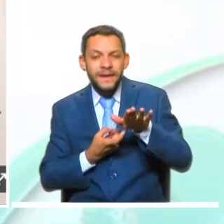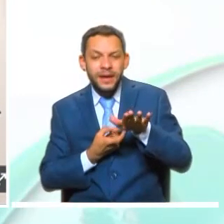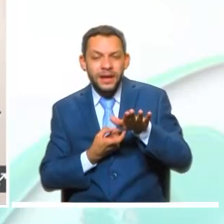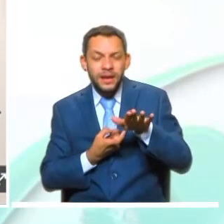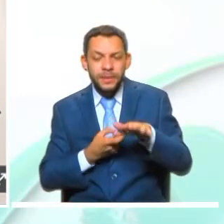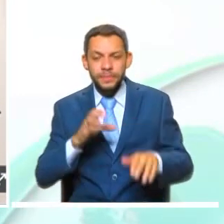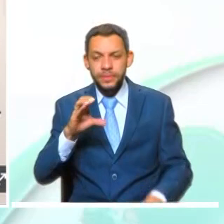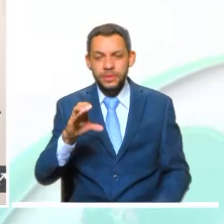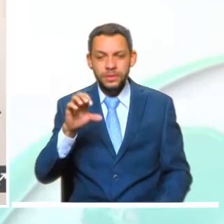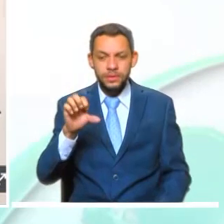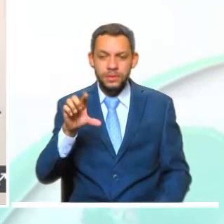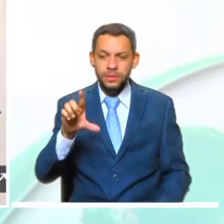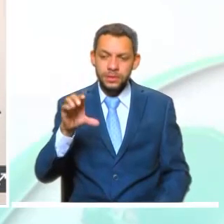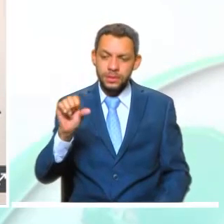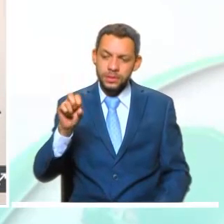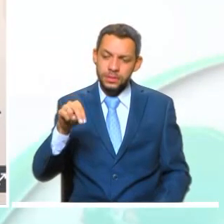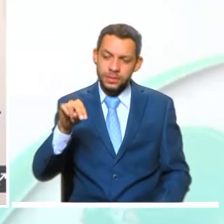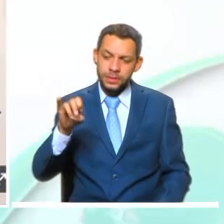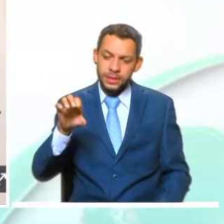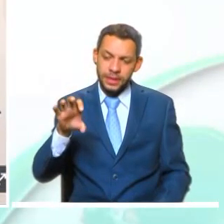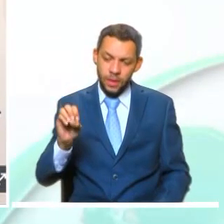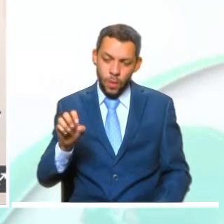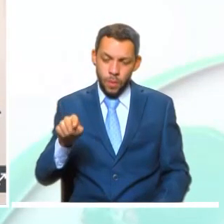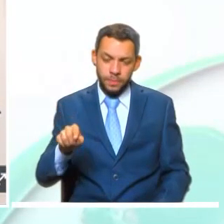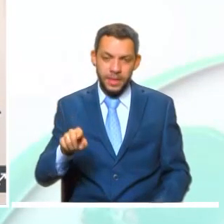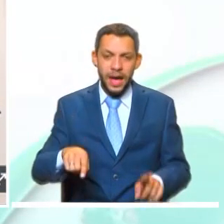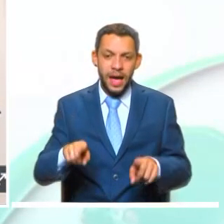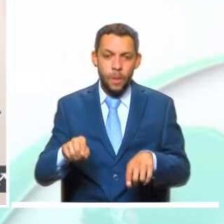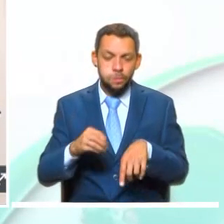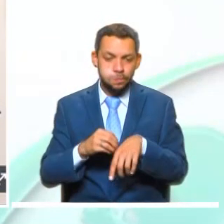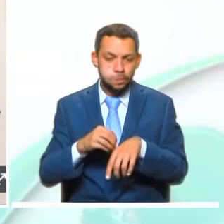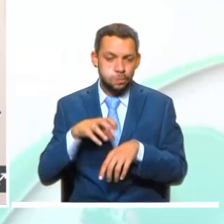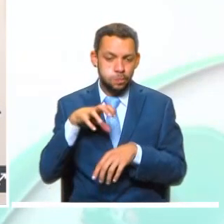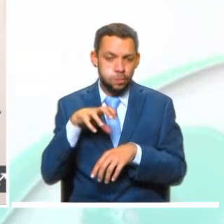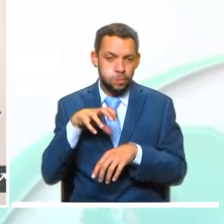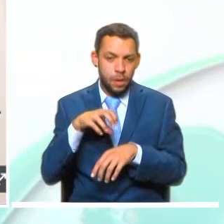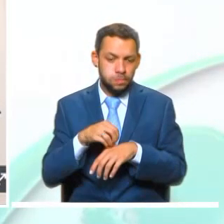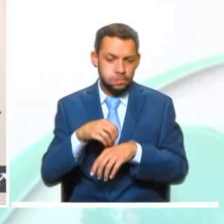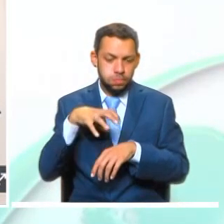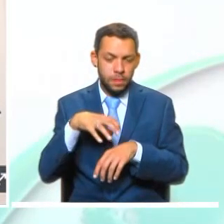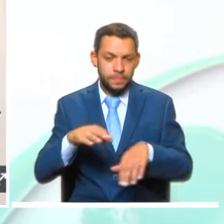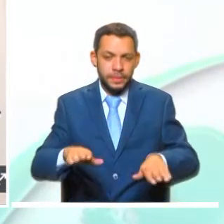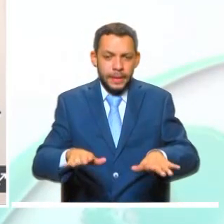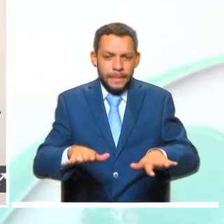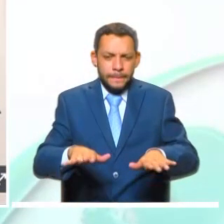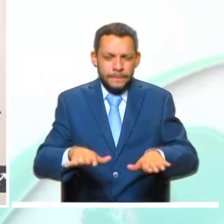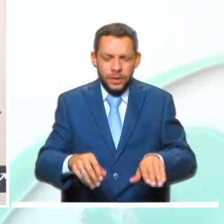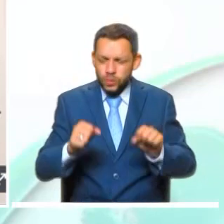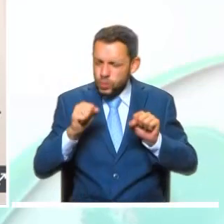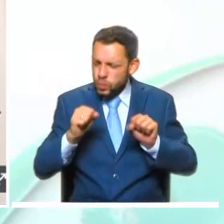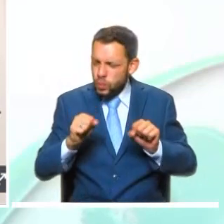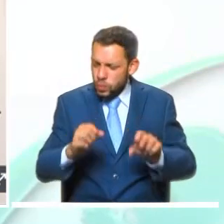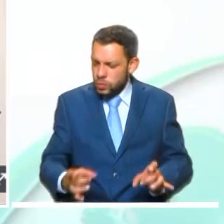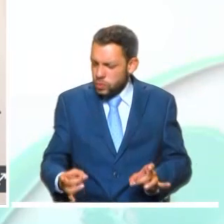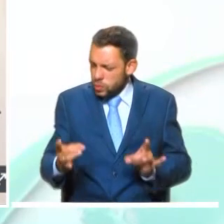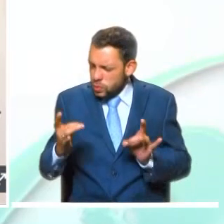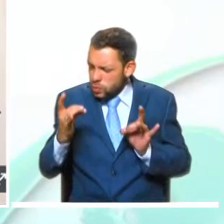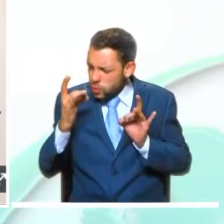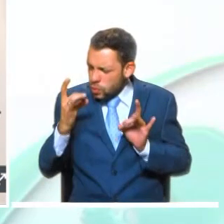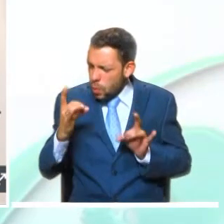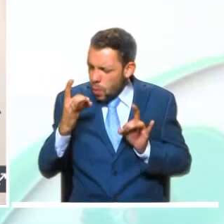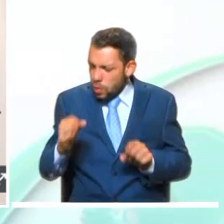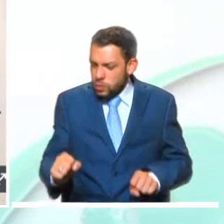del pie pero eso se inflama mucho y esa esa inflamación duele mucho inclusive